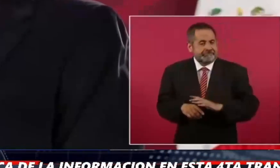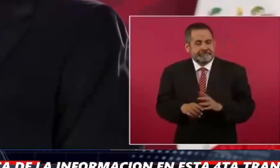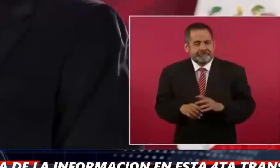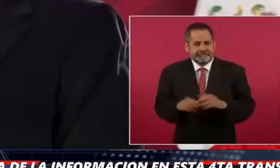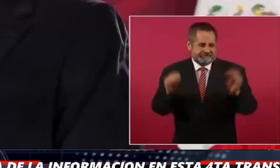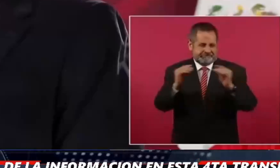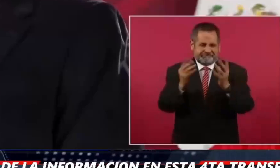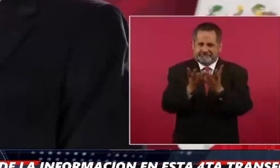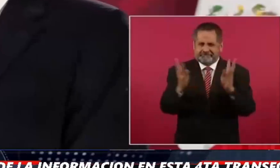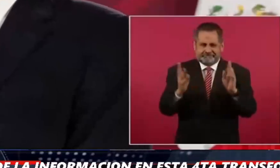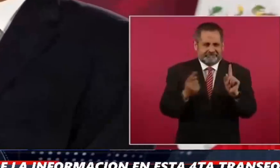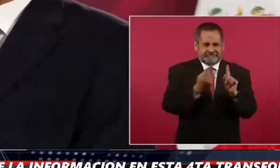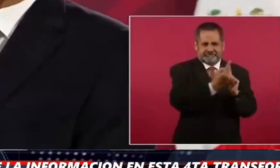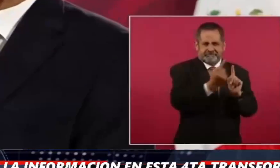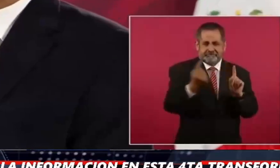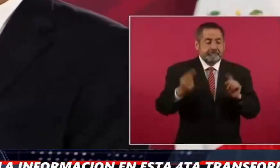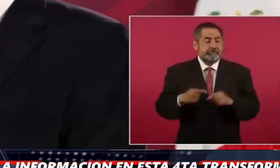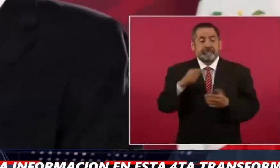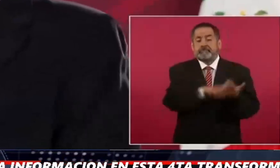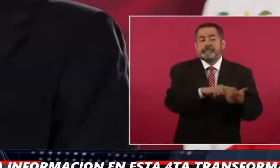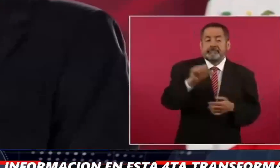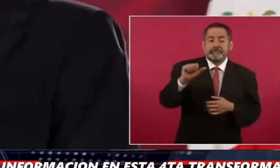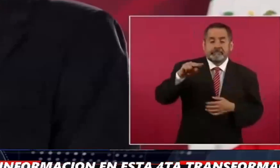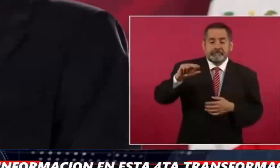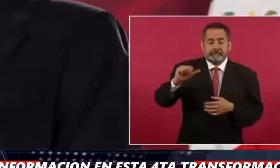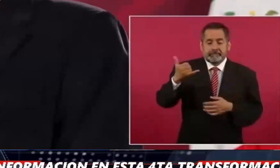en los debates, sobre todo a Anaya,